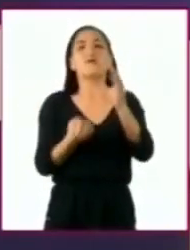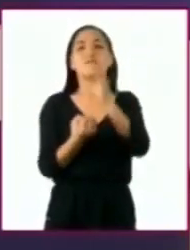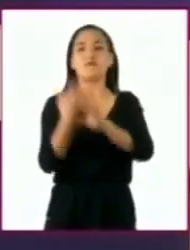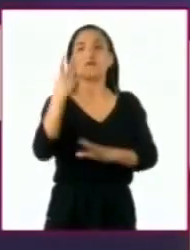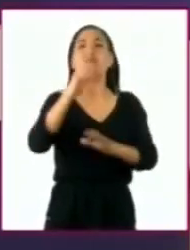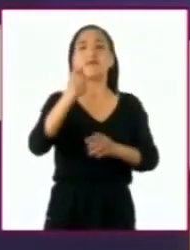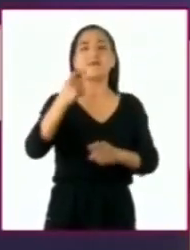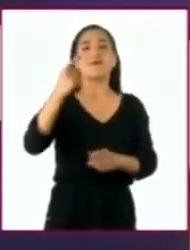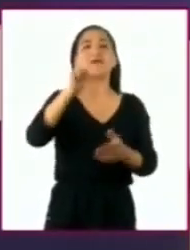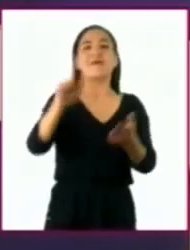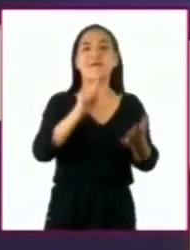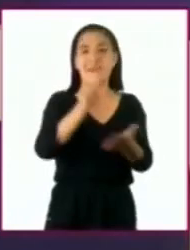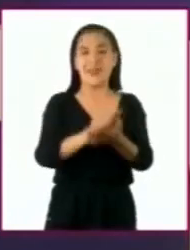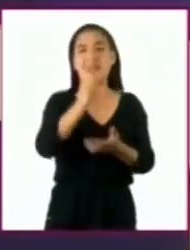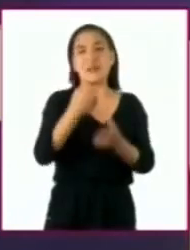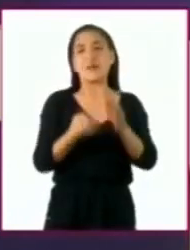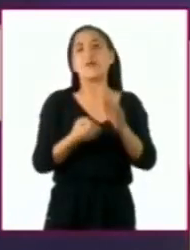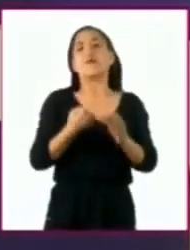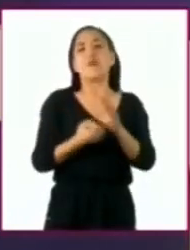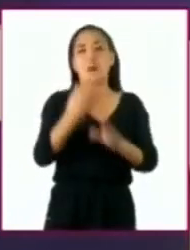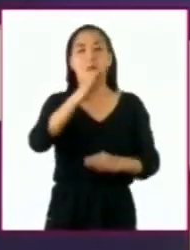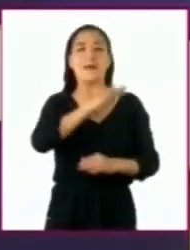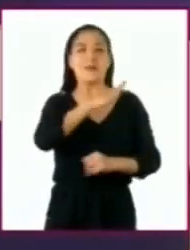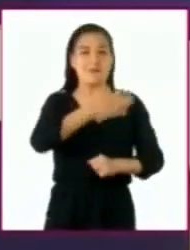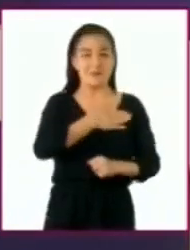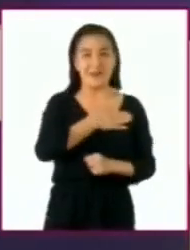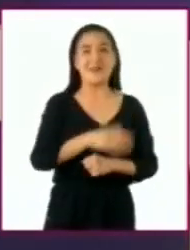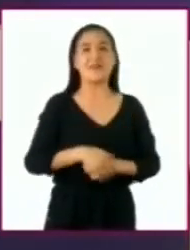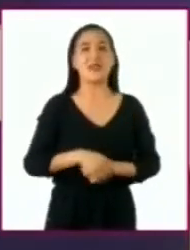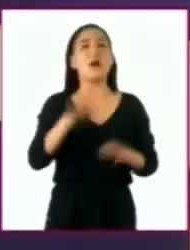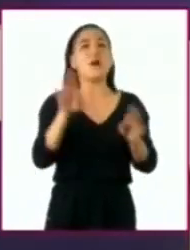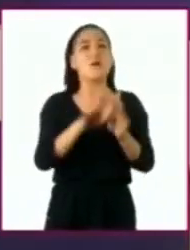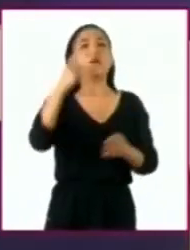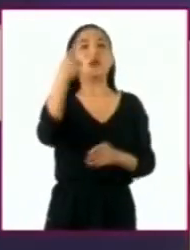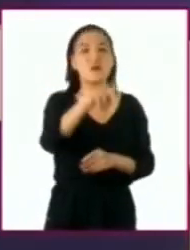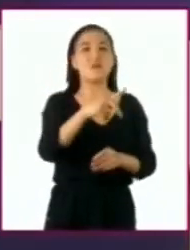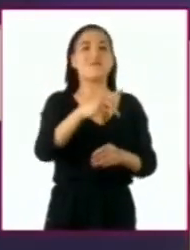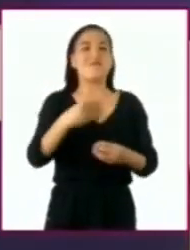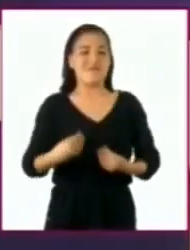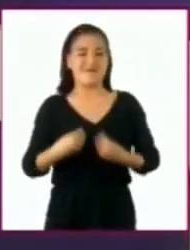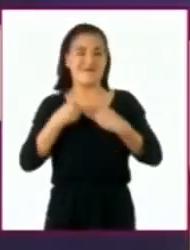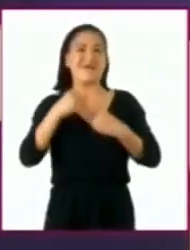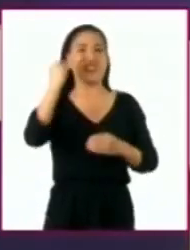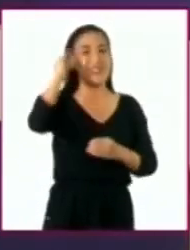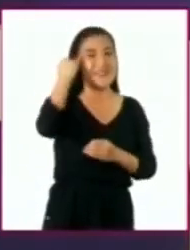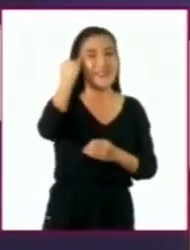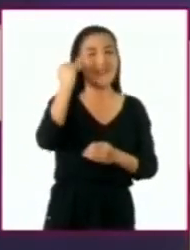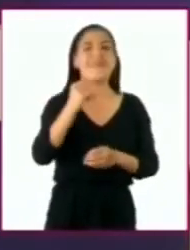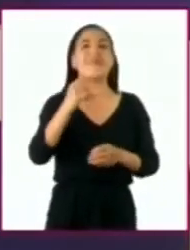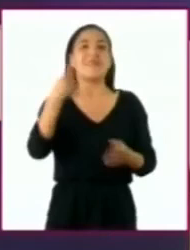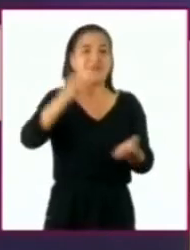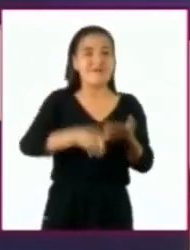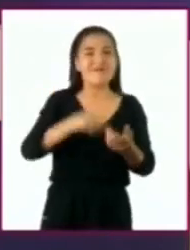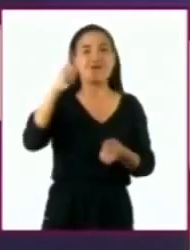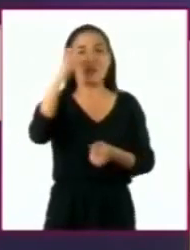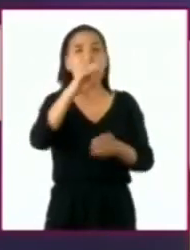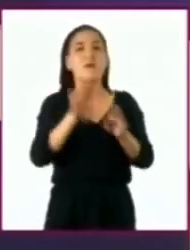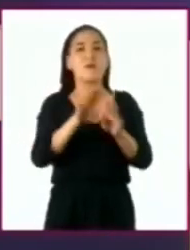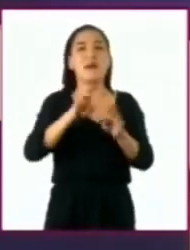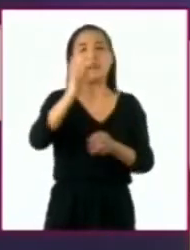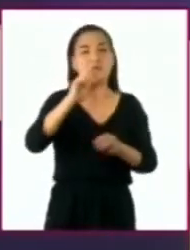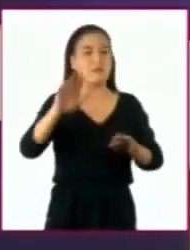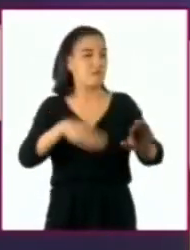España, ya que, como aseguraba, las condiciones en que vivían los indios y van en contra del proyecto